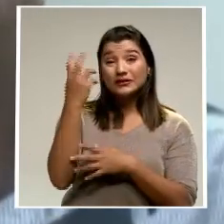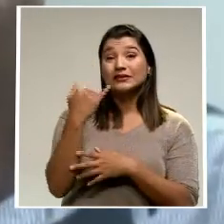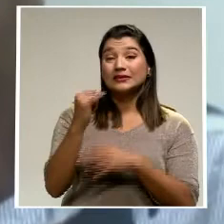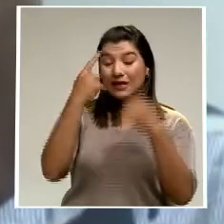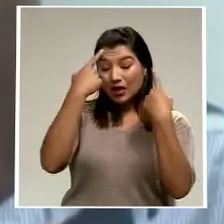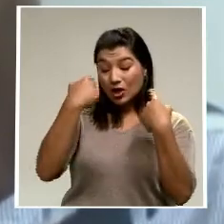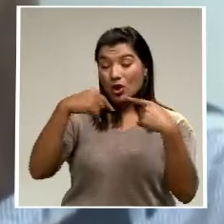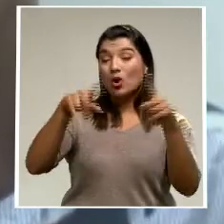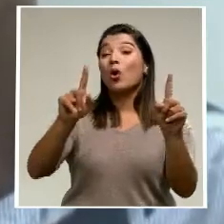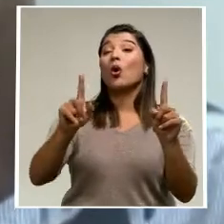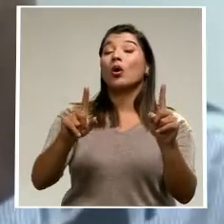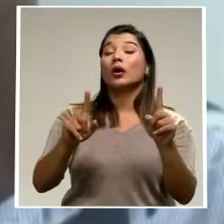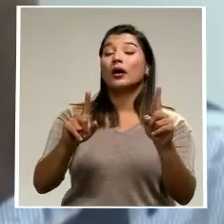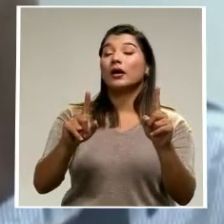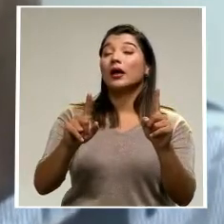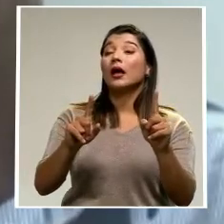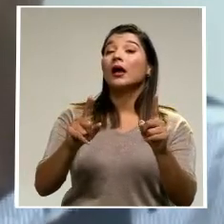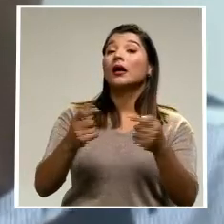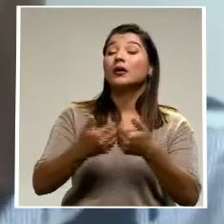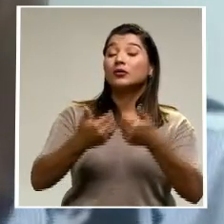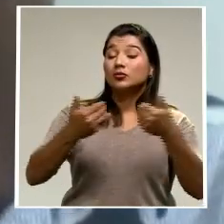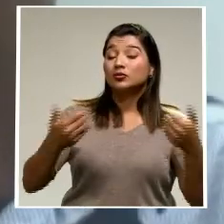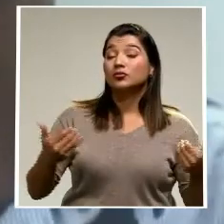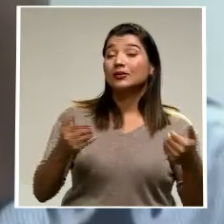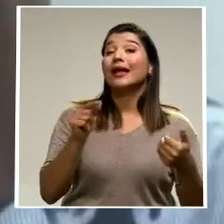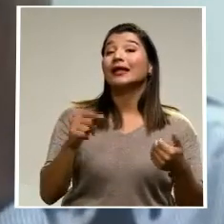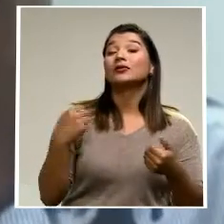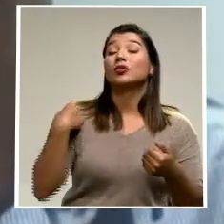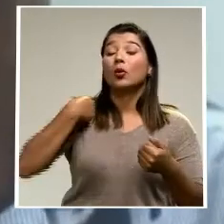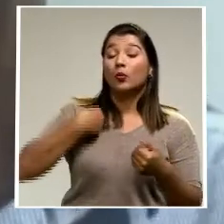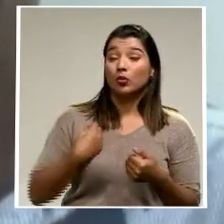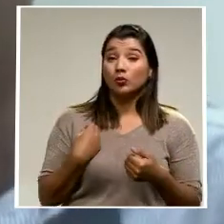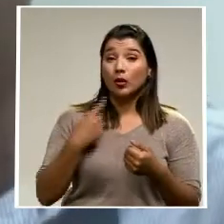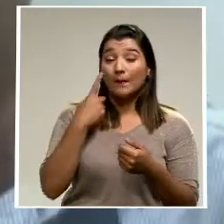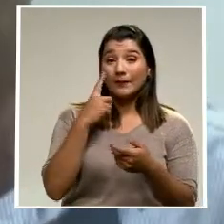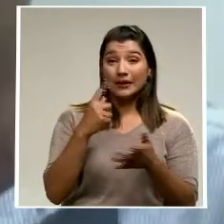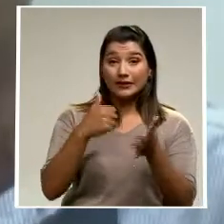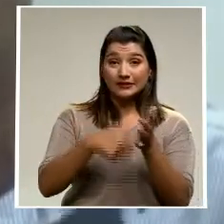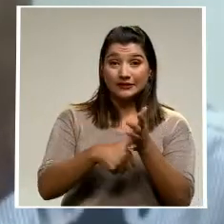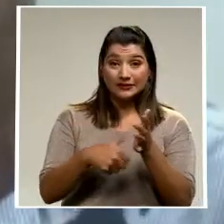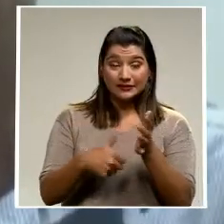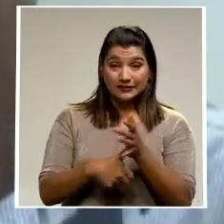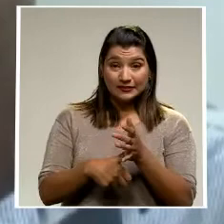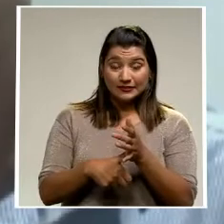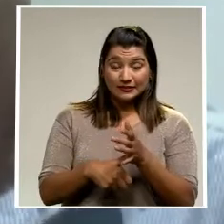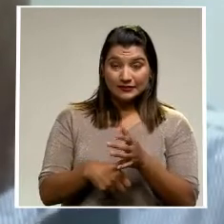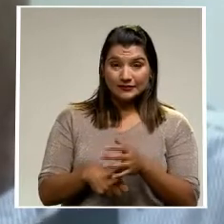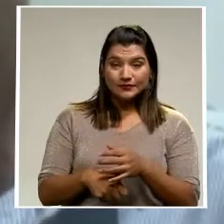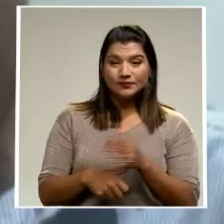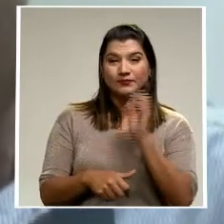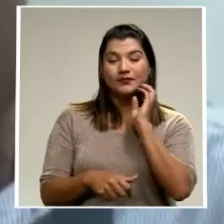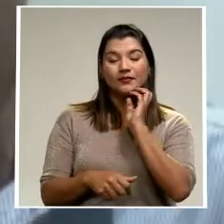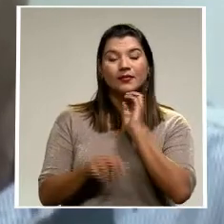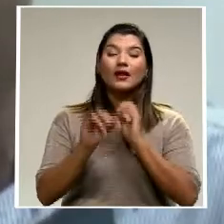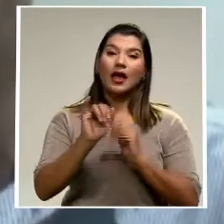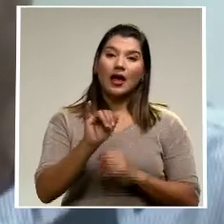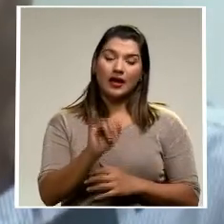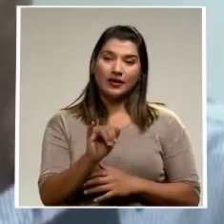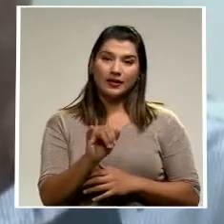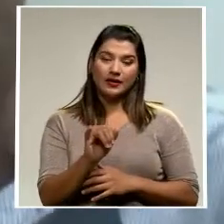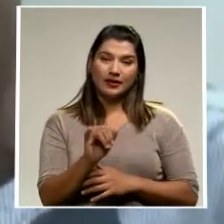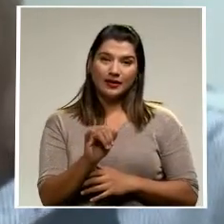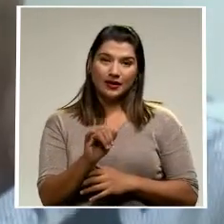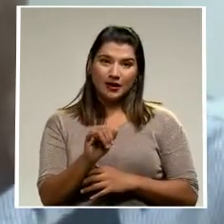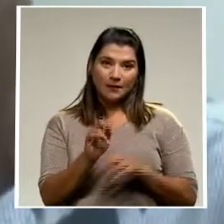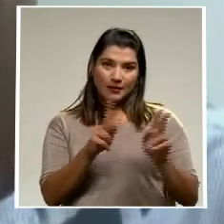la mayor cantidad, digamos, en esos bolsones electorales en donde se encuentran esos que le han dado el triunfo,